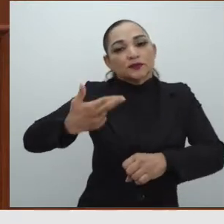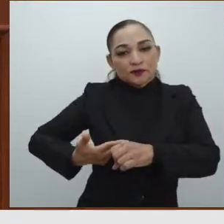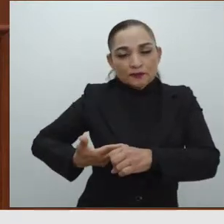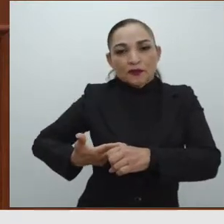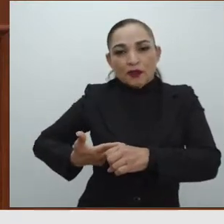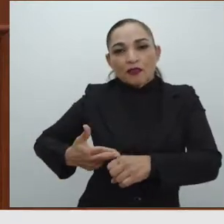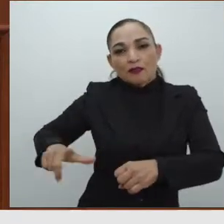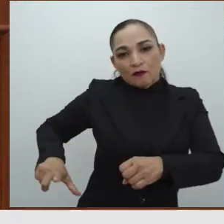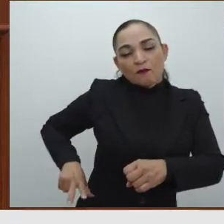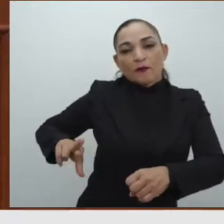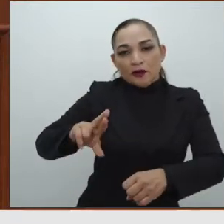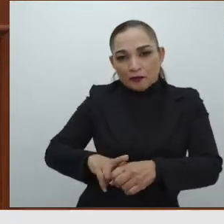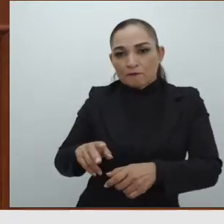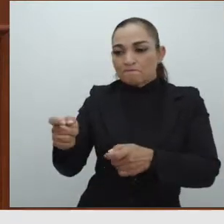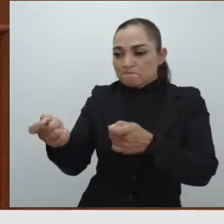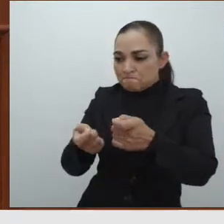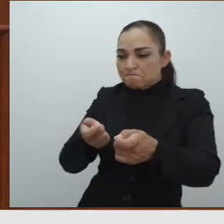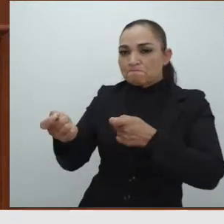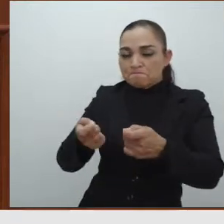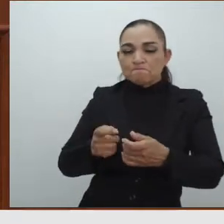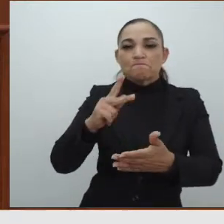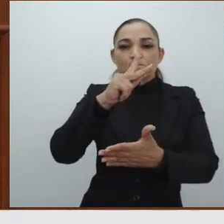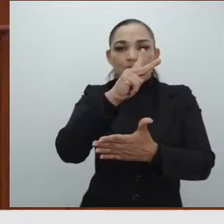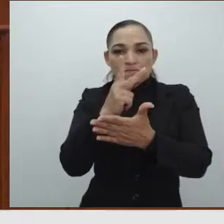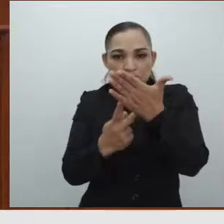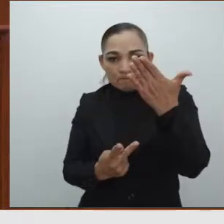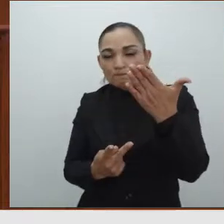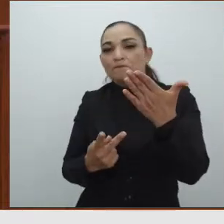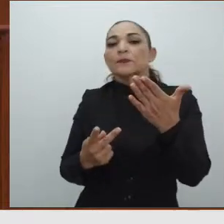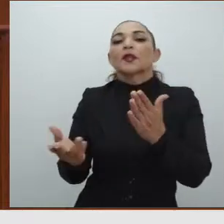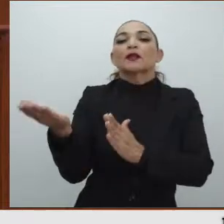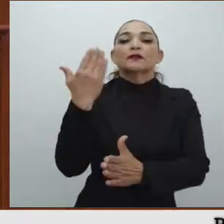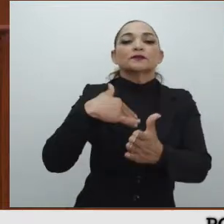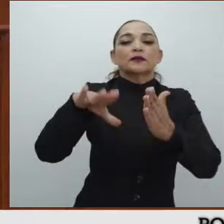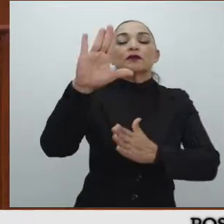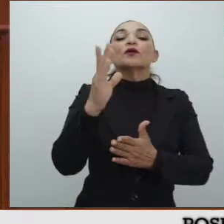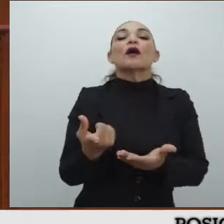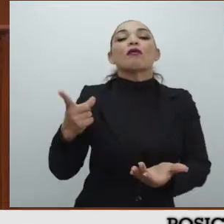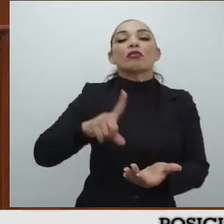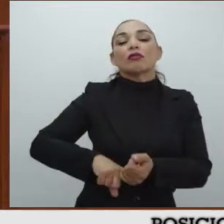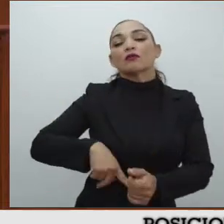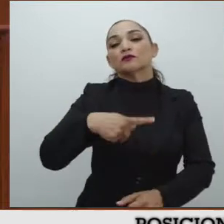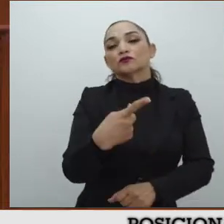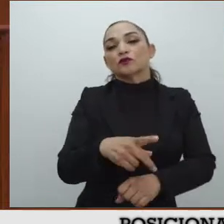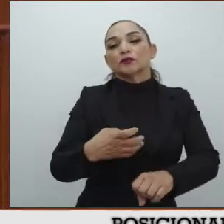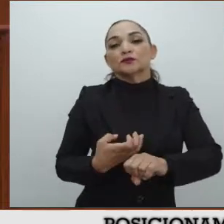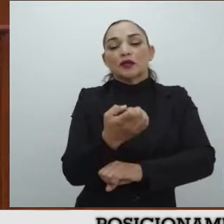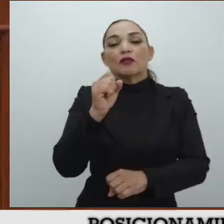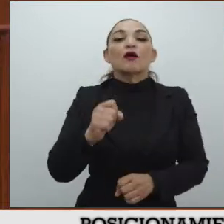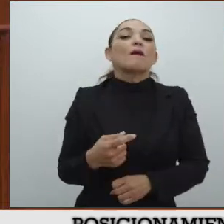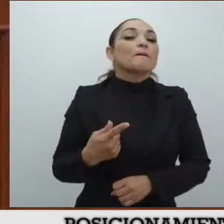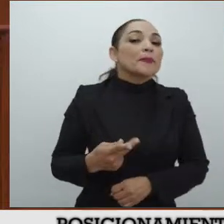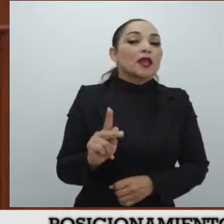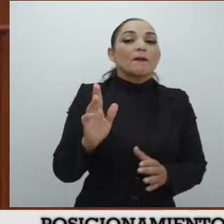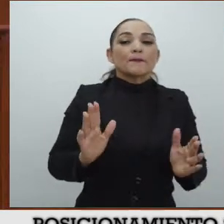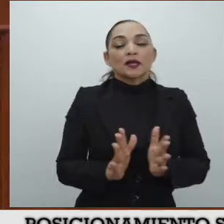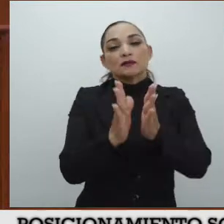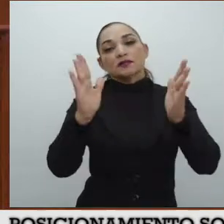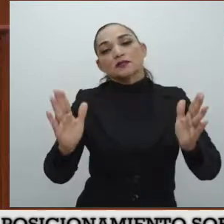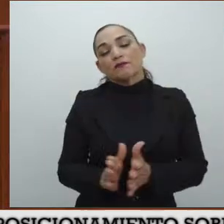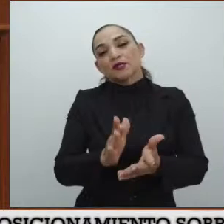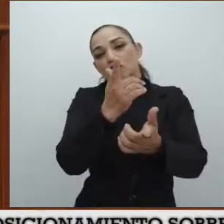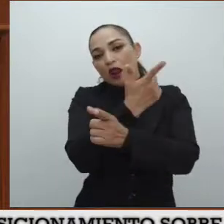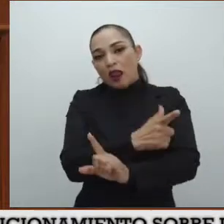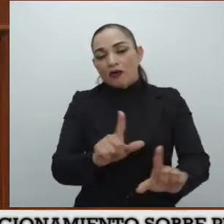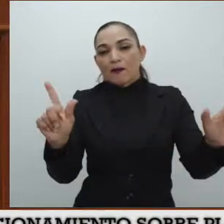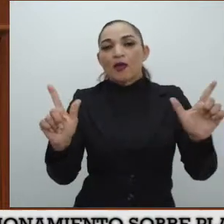Estatal conducir la planeación del desarrollo del Estado con la participación democrática de todos